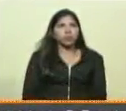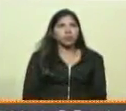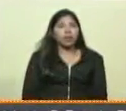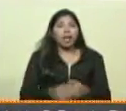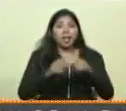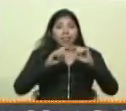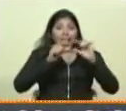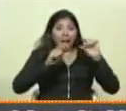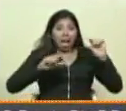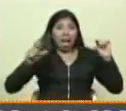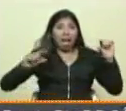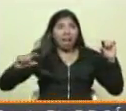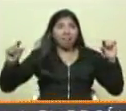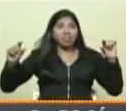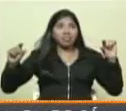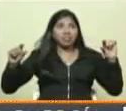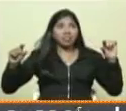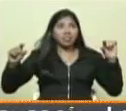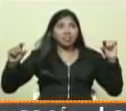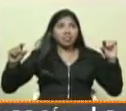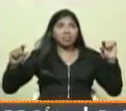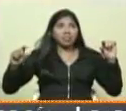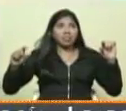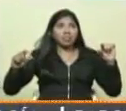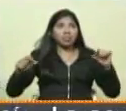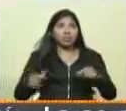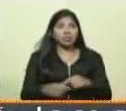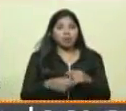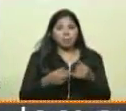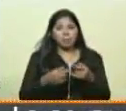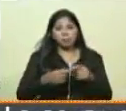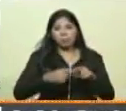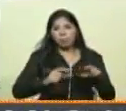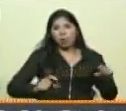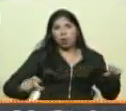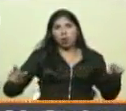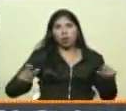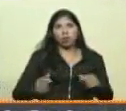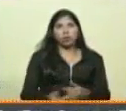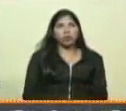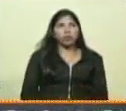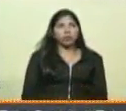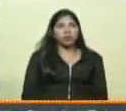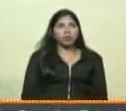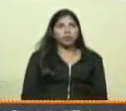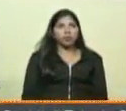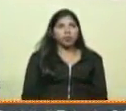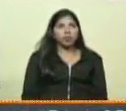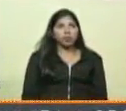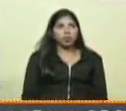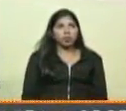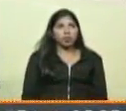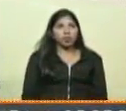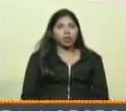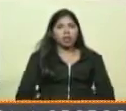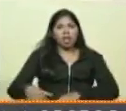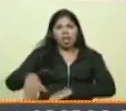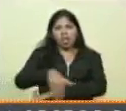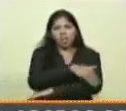en el piso con los equipos ya. Esta es una, aquí tenemos otra. Estamos recorriendo toda la avenida Lee